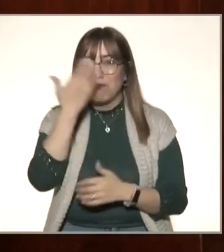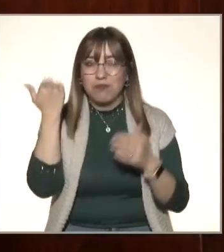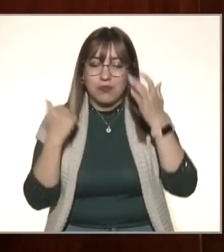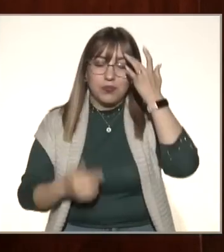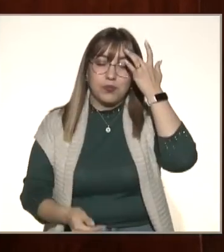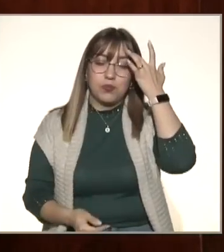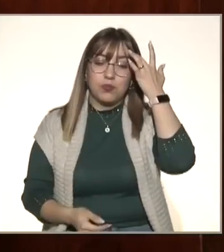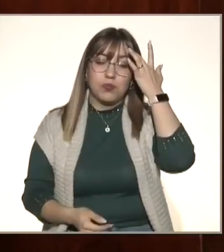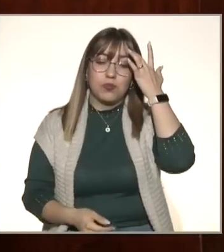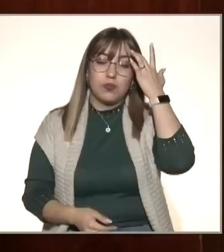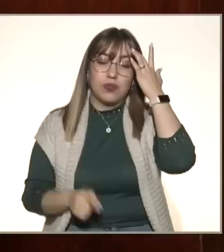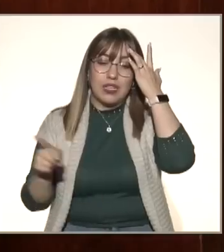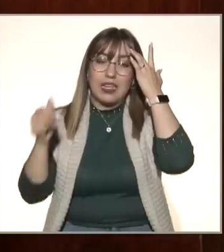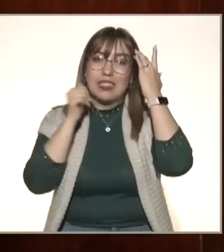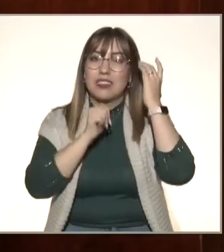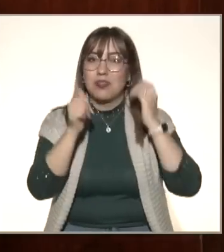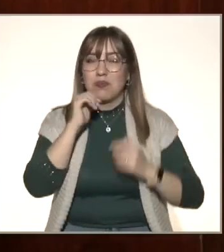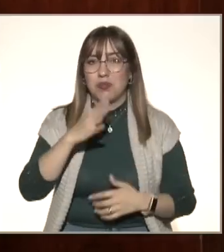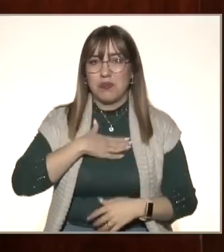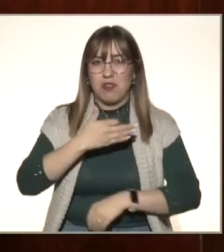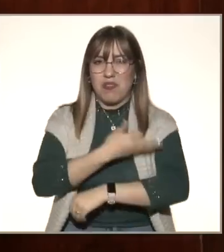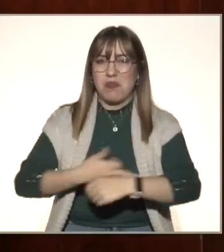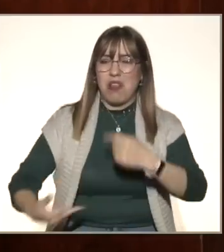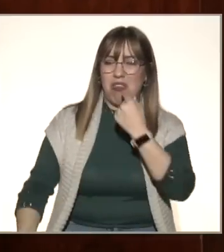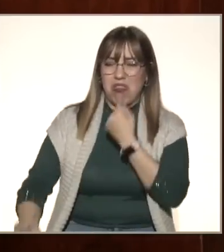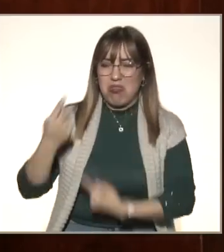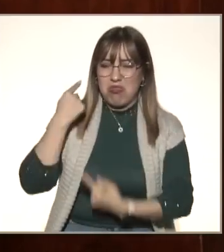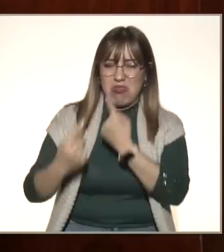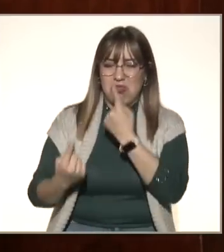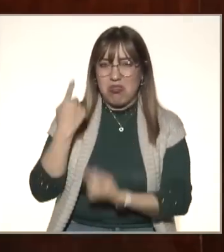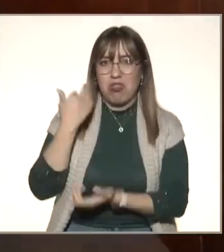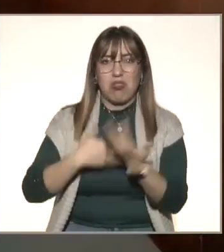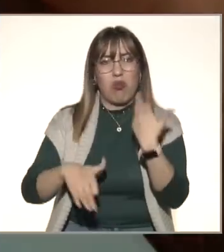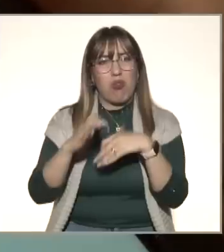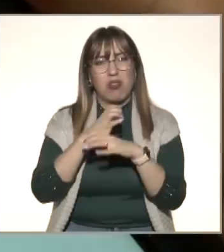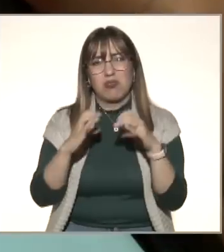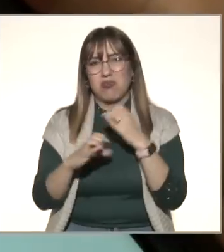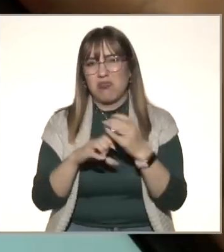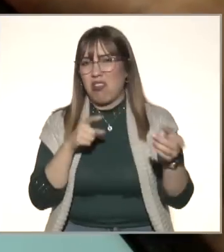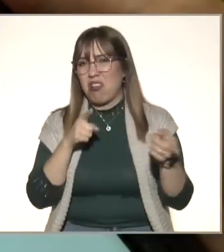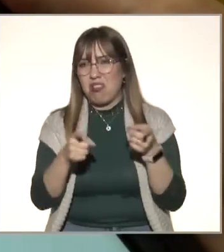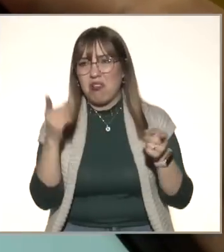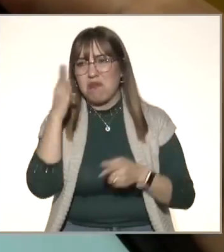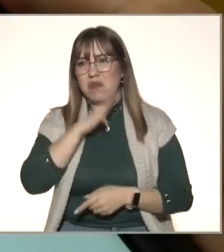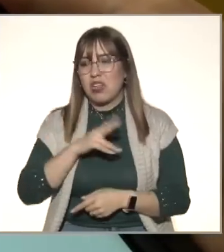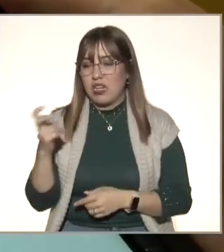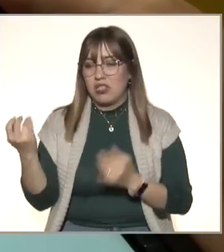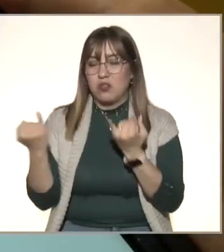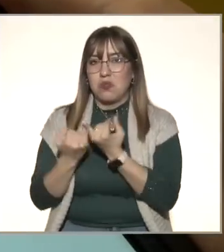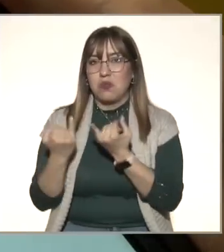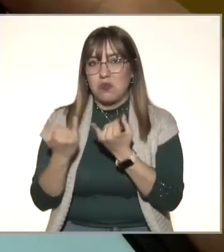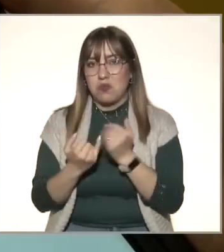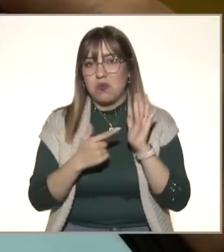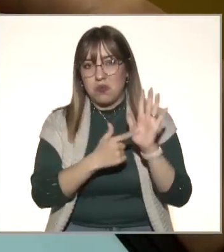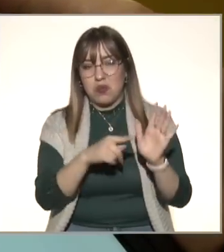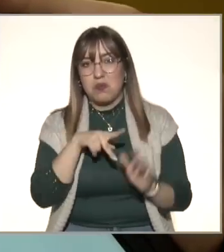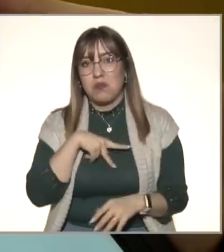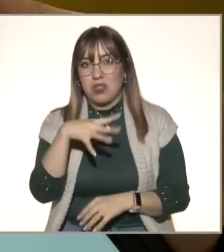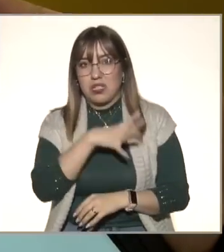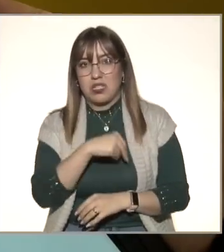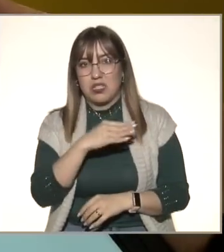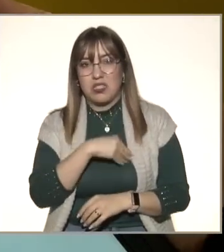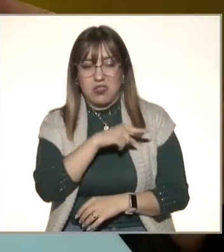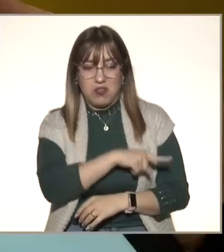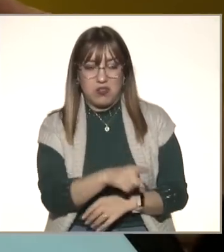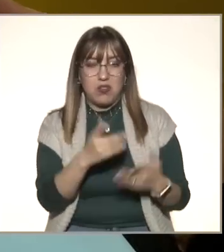expresa terriblemente de mi familia y todo se lo toma personal. Lo malo es que influye en mis hijos y ahora que ya son jóvenes rechazan a